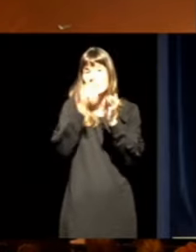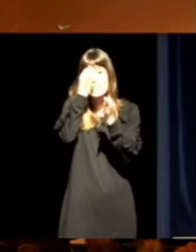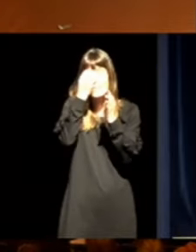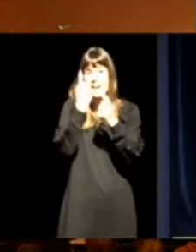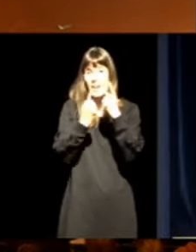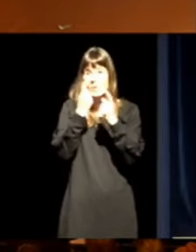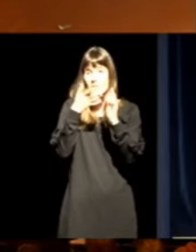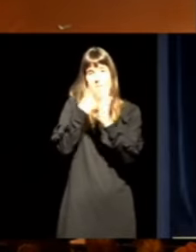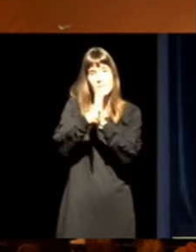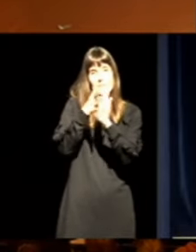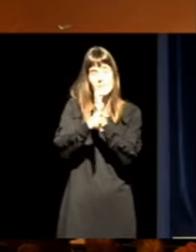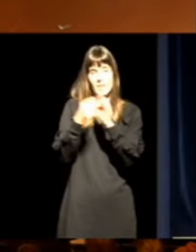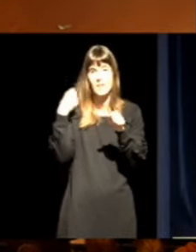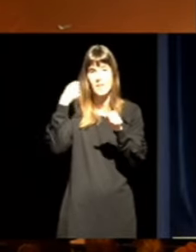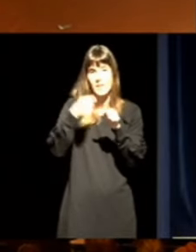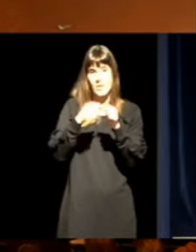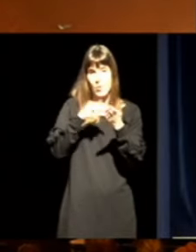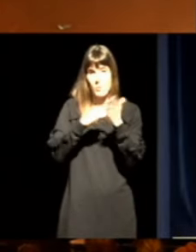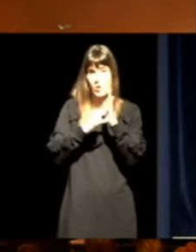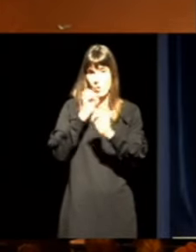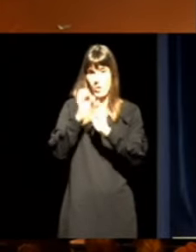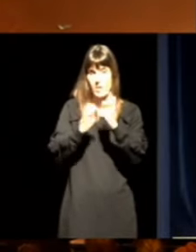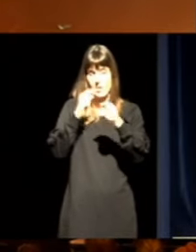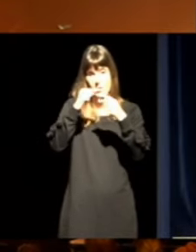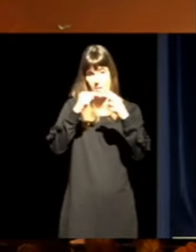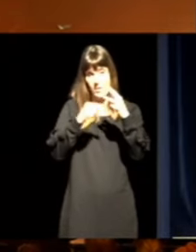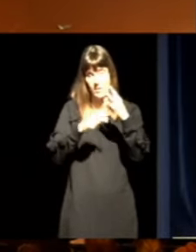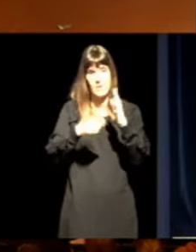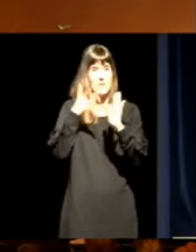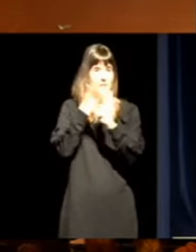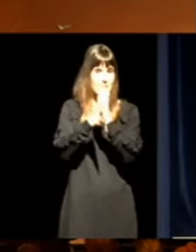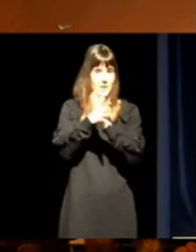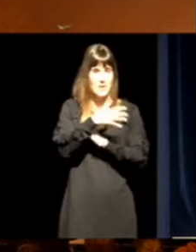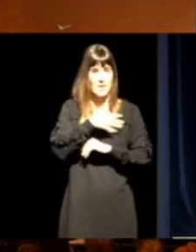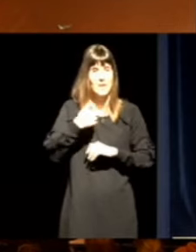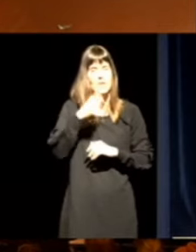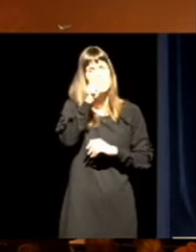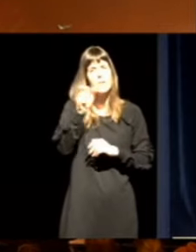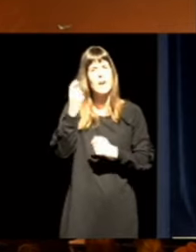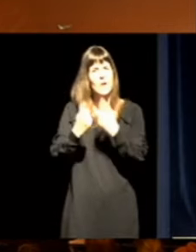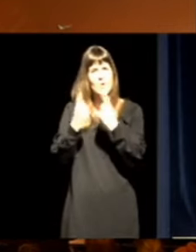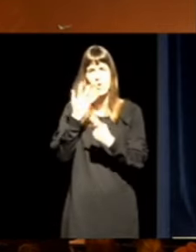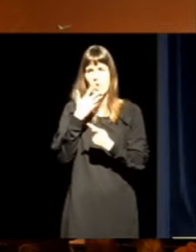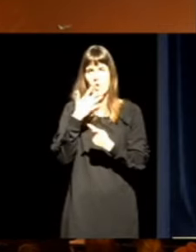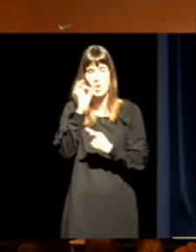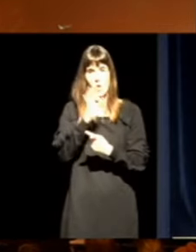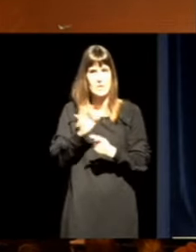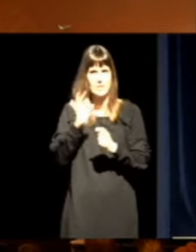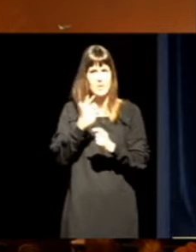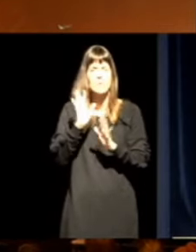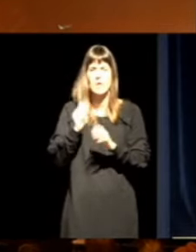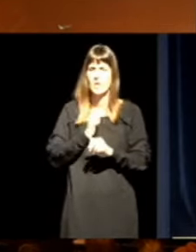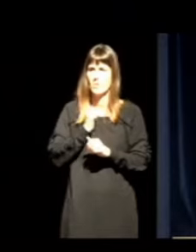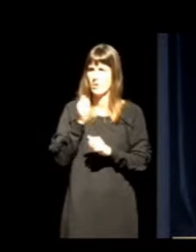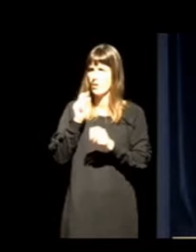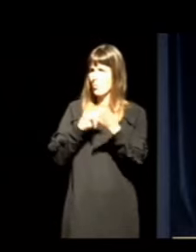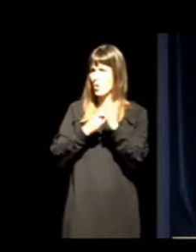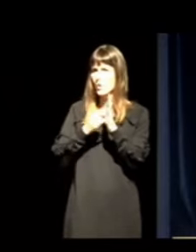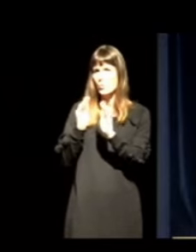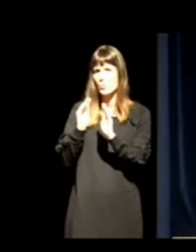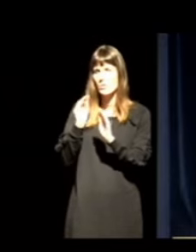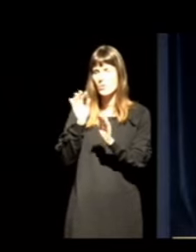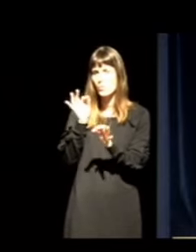que he realizado o que otra gente que yo no conozco de nada han realizado y me entero porque de cuando